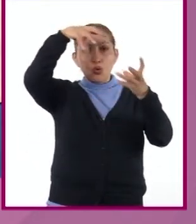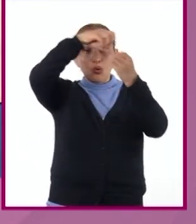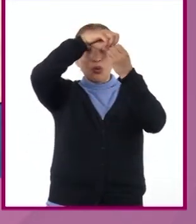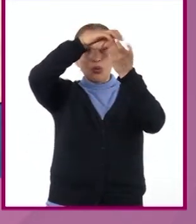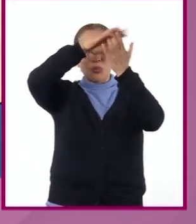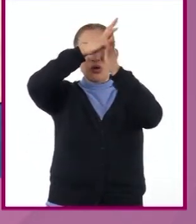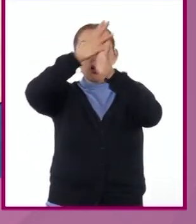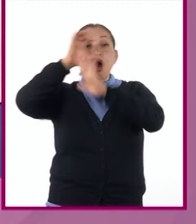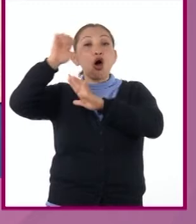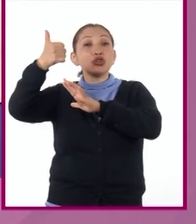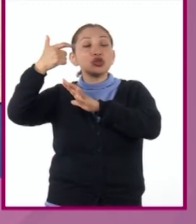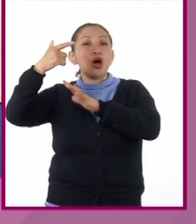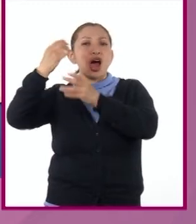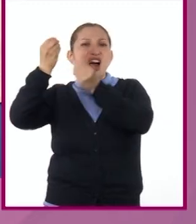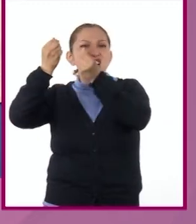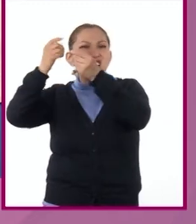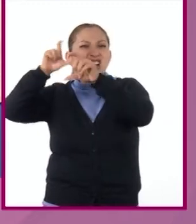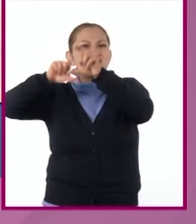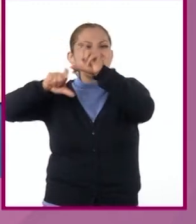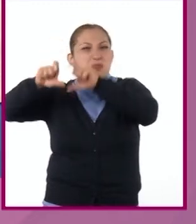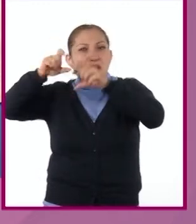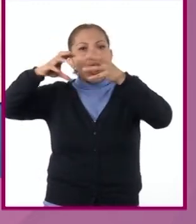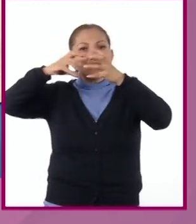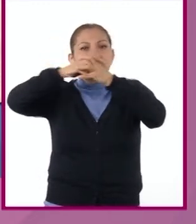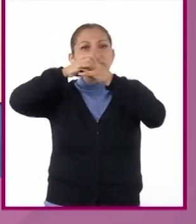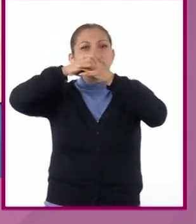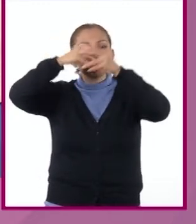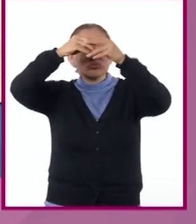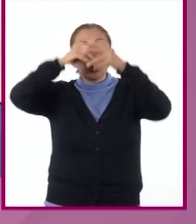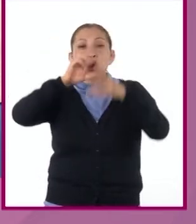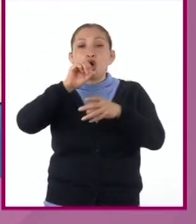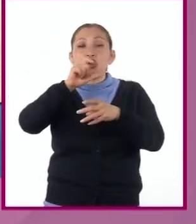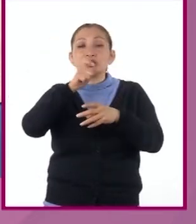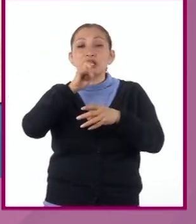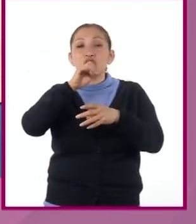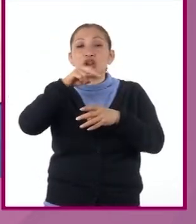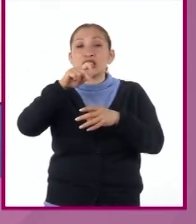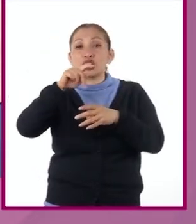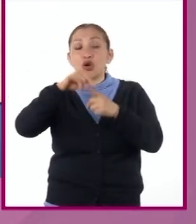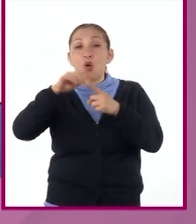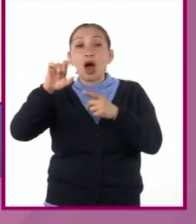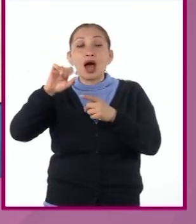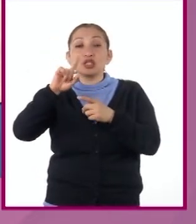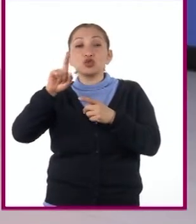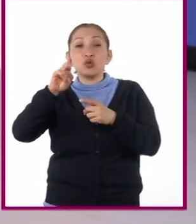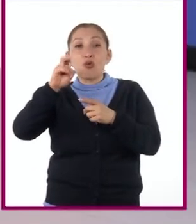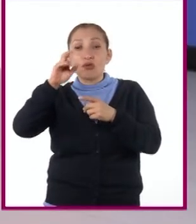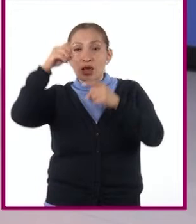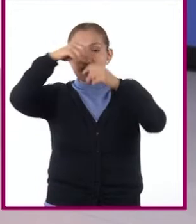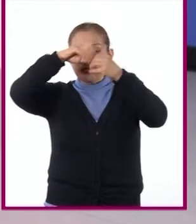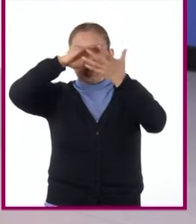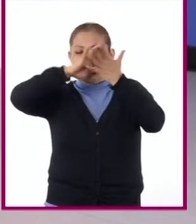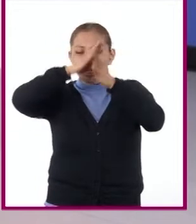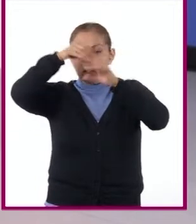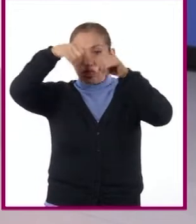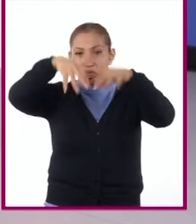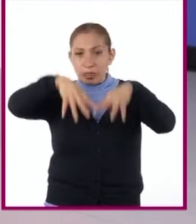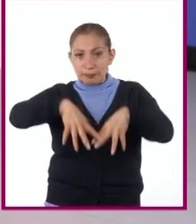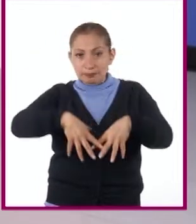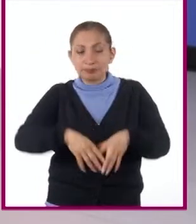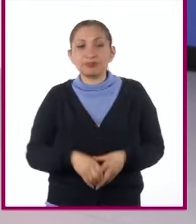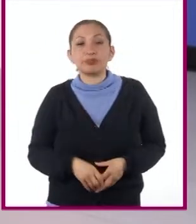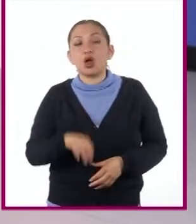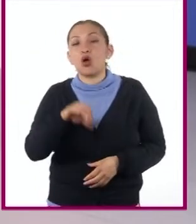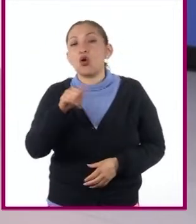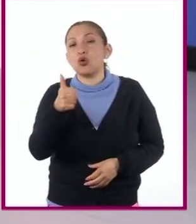pudo estar en contacto con otras sustancias en la atmósfera, como óxidos de nitrógeno y azufre. Otra